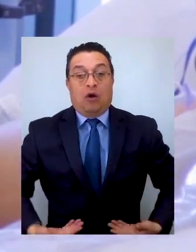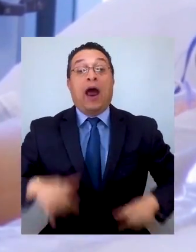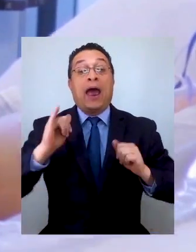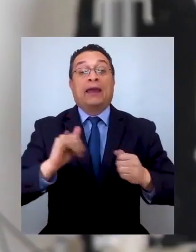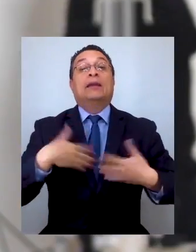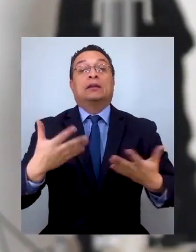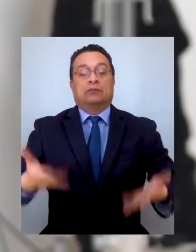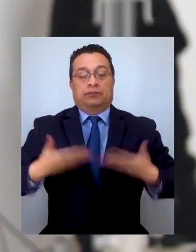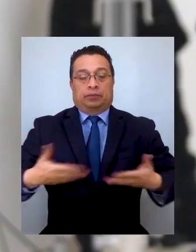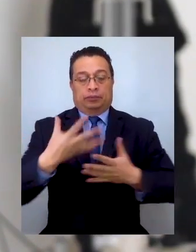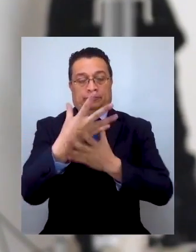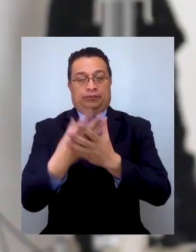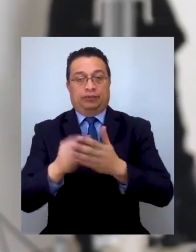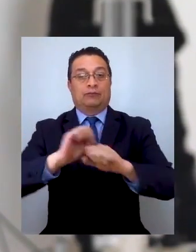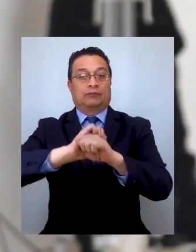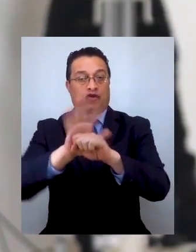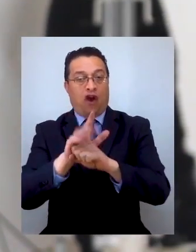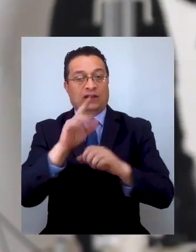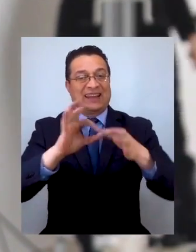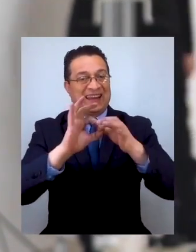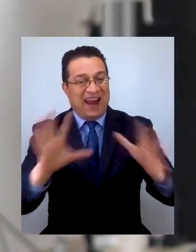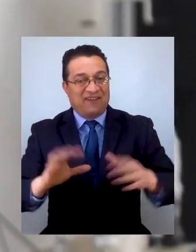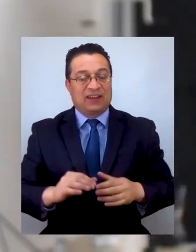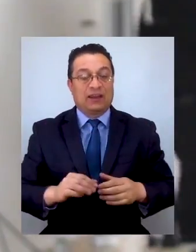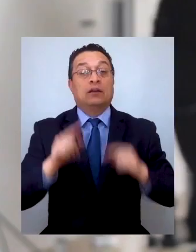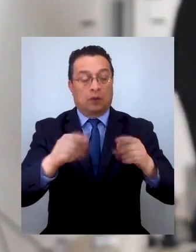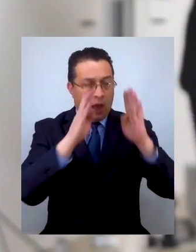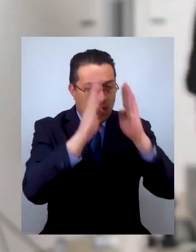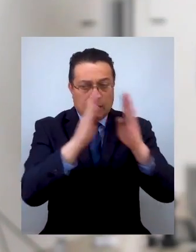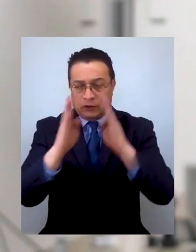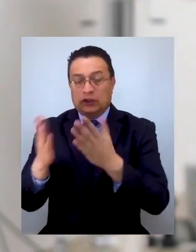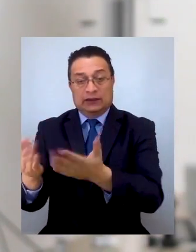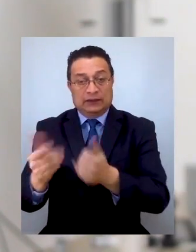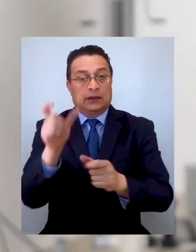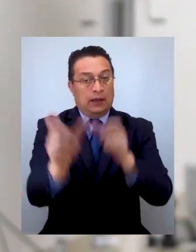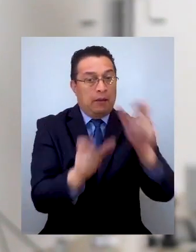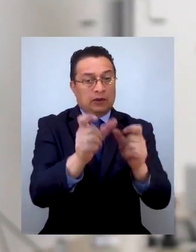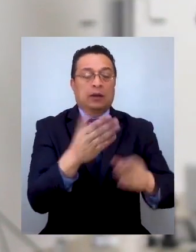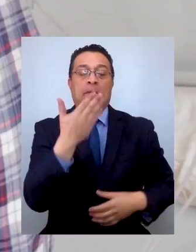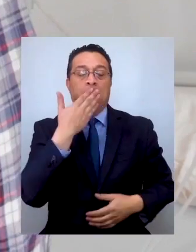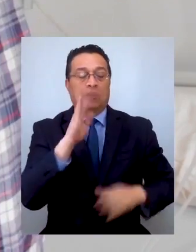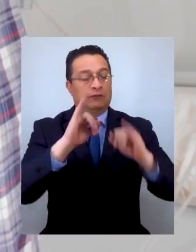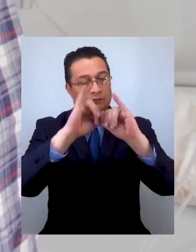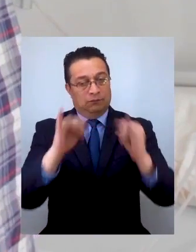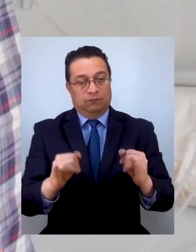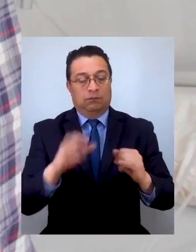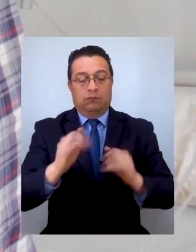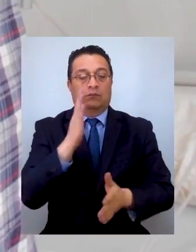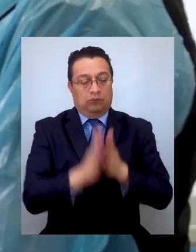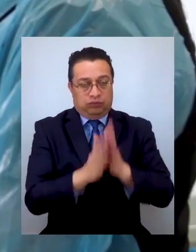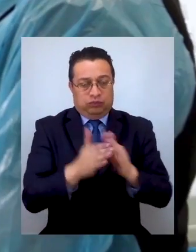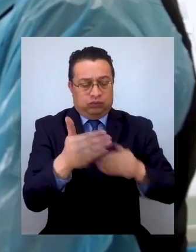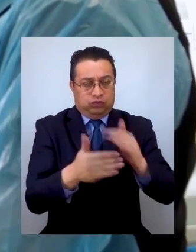para dar énfasis a la recuperación de pacientes con COVID grave. Esto nos permitió atender los requerimientos de nuestros pacientes de una mejor forma